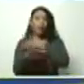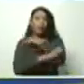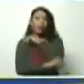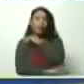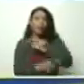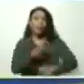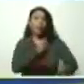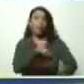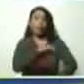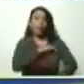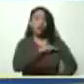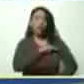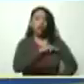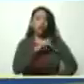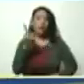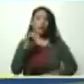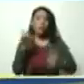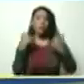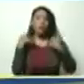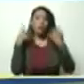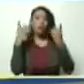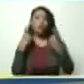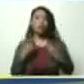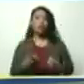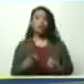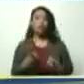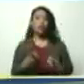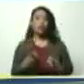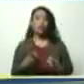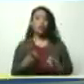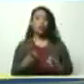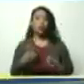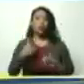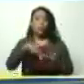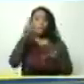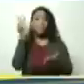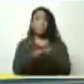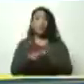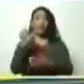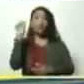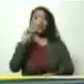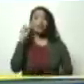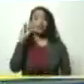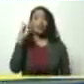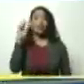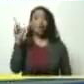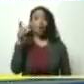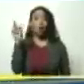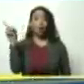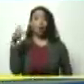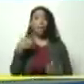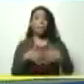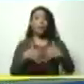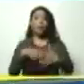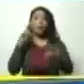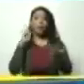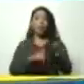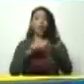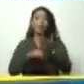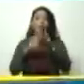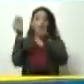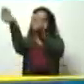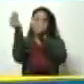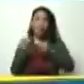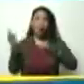los autodenominados acreedores de CITGO CITGO es una empresa que nos deben regresar